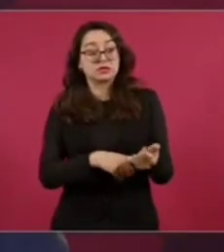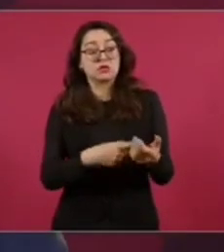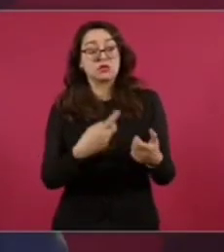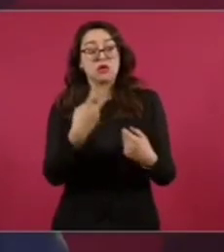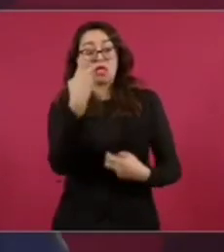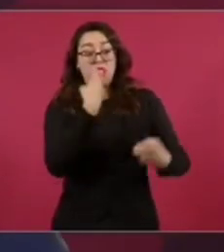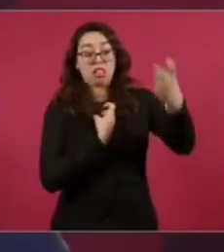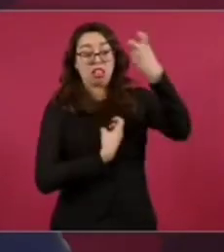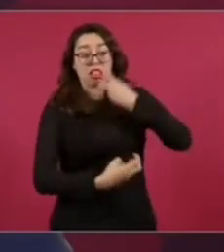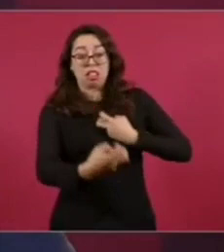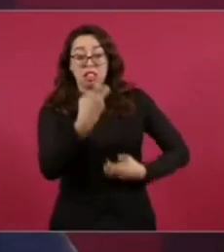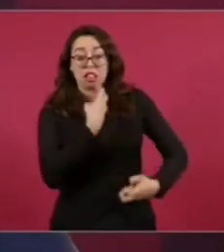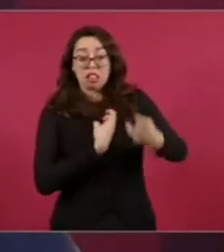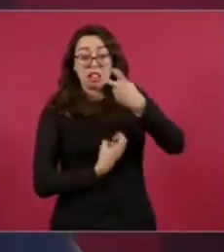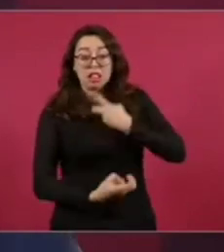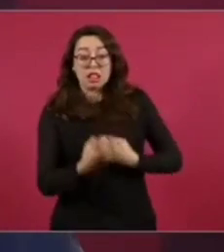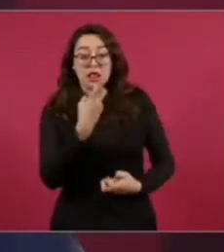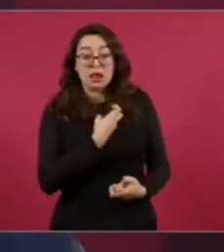dignidad